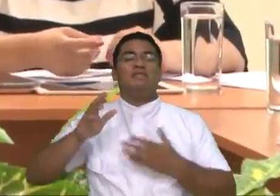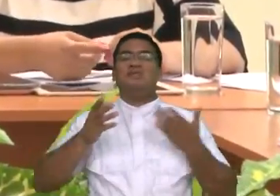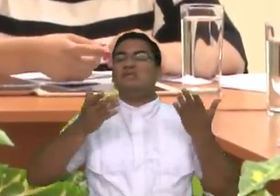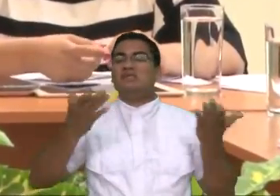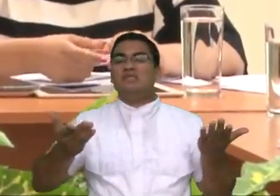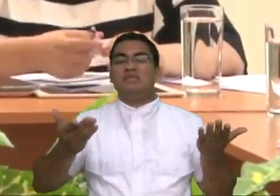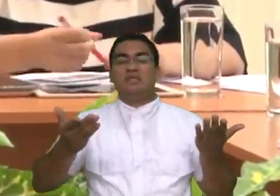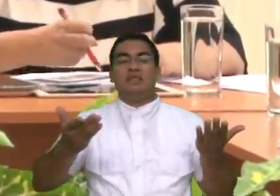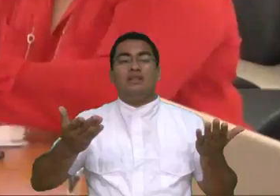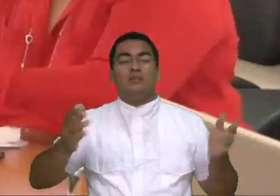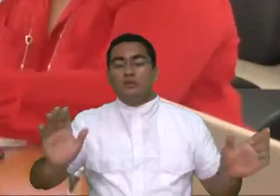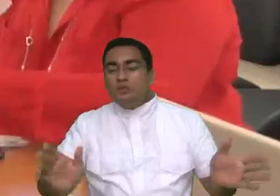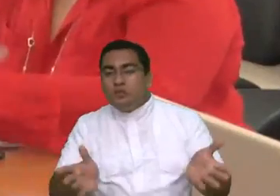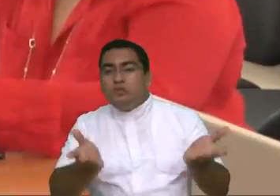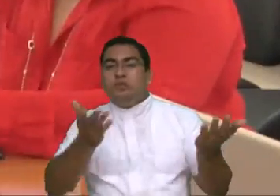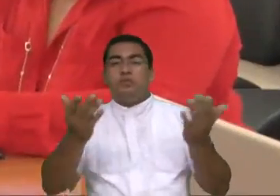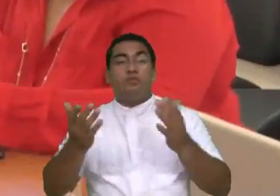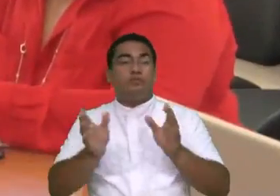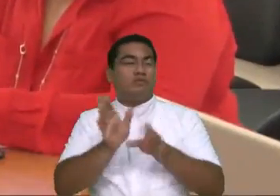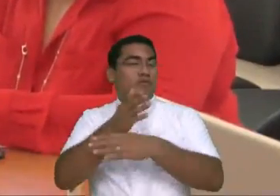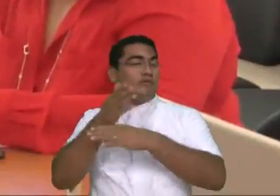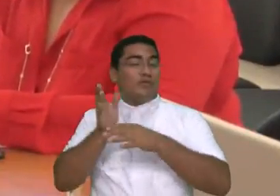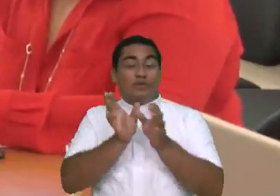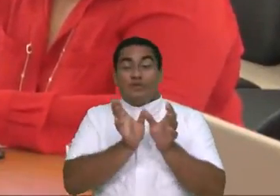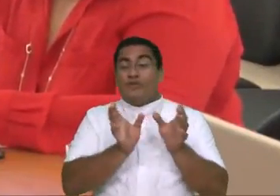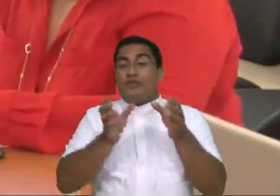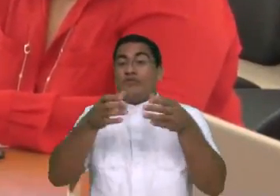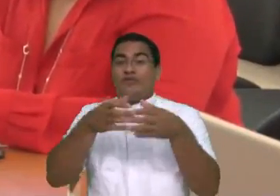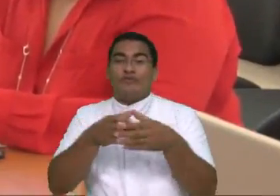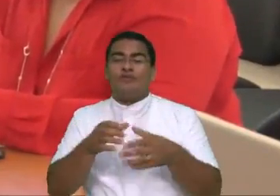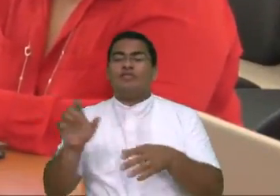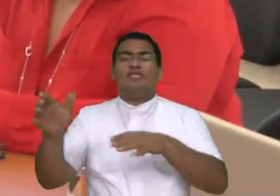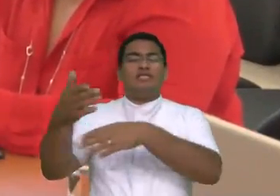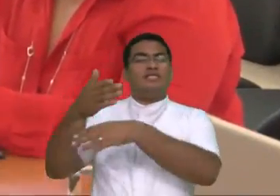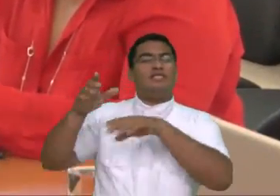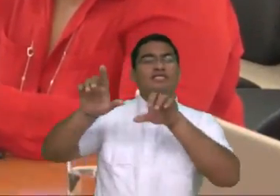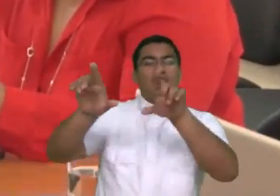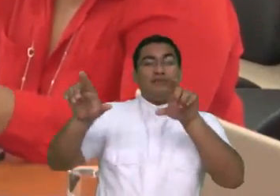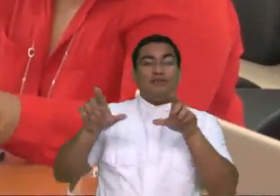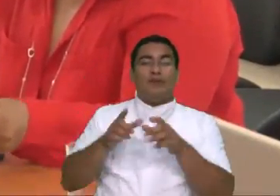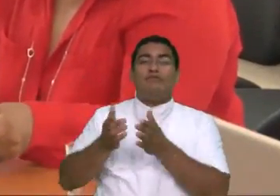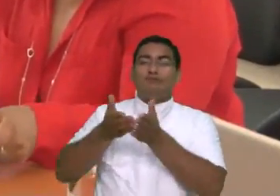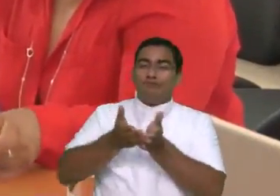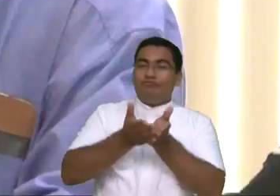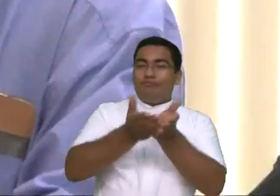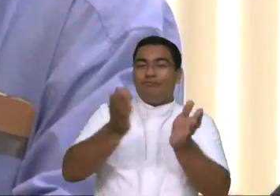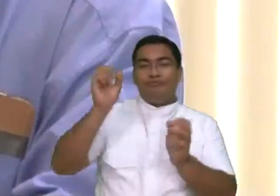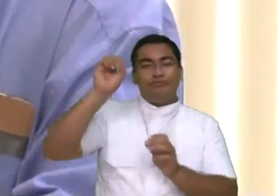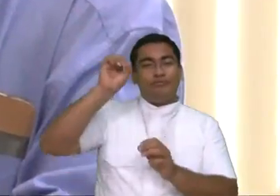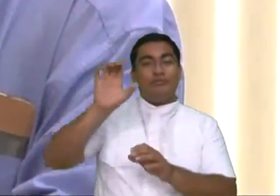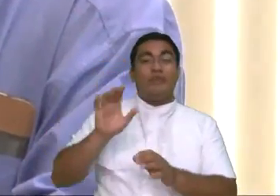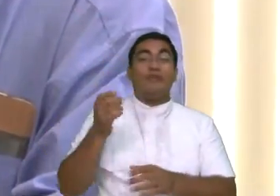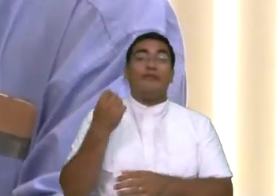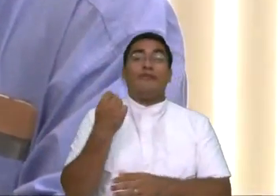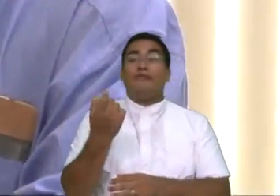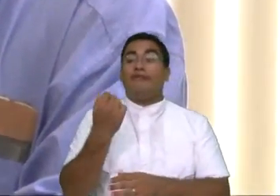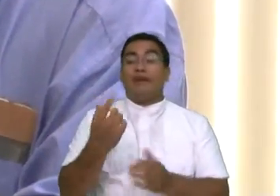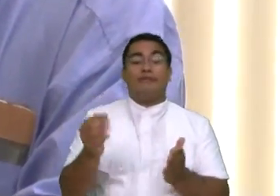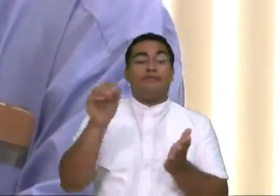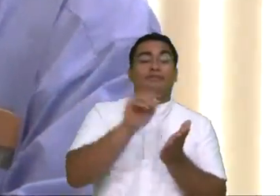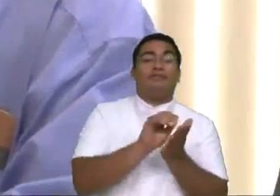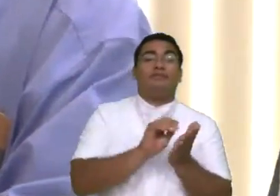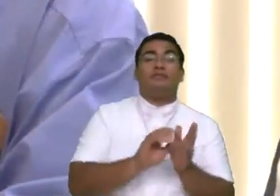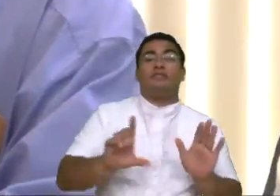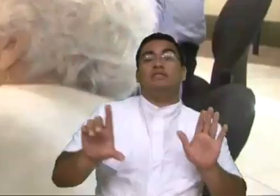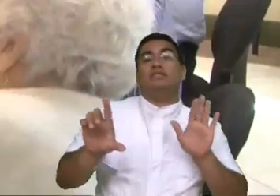de marinas, clubes náuticos, astilleros y atracaderos, que no estaban regulados por la Ley de Transporte Acuático, que